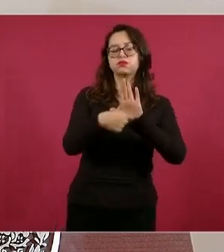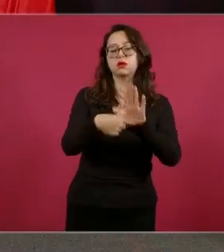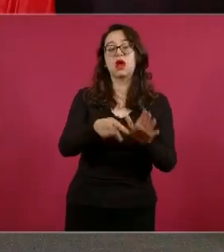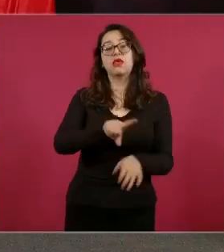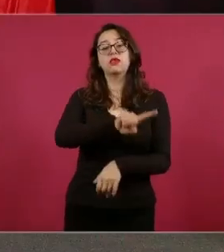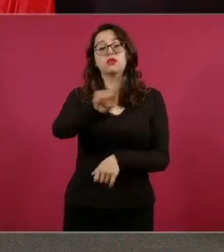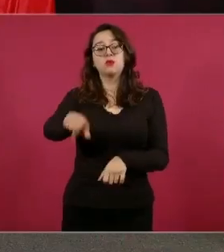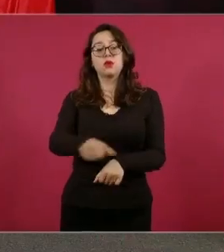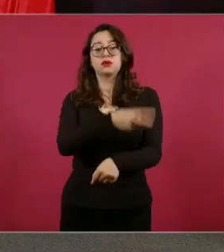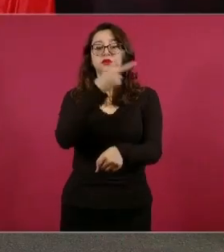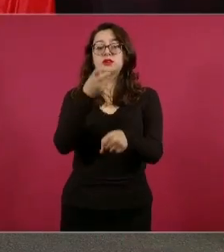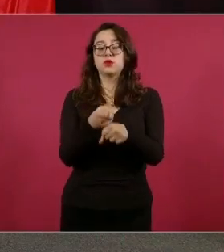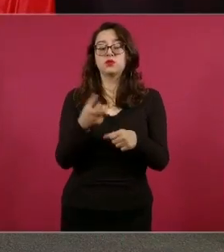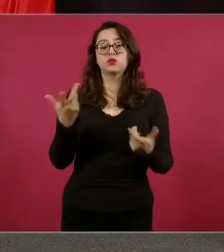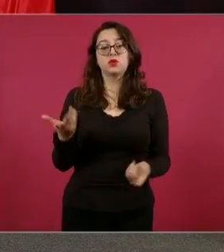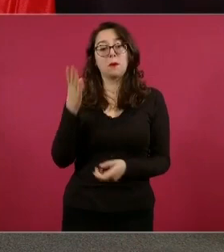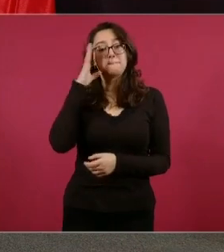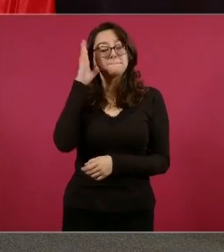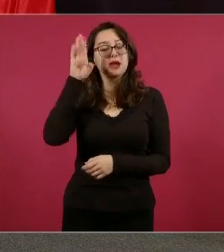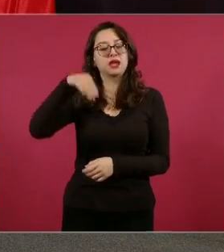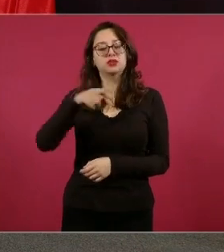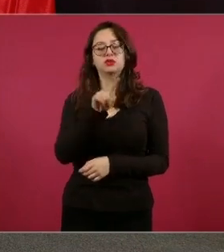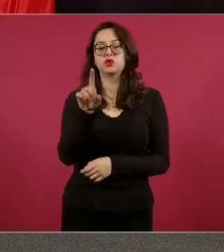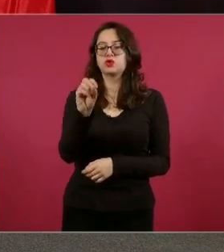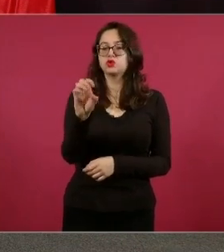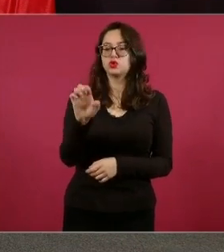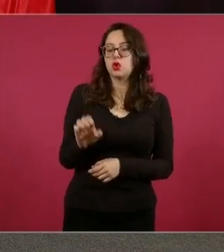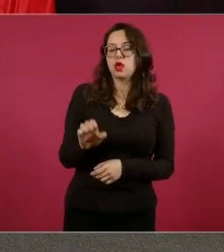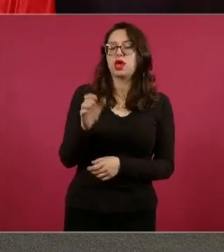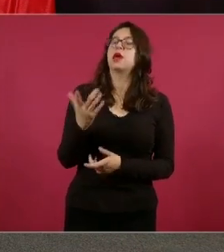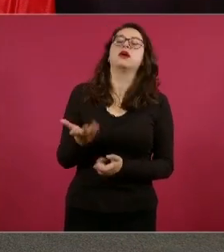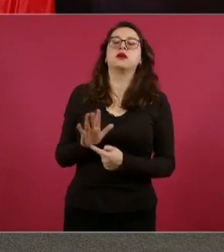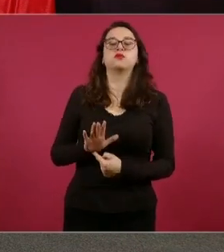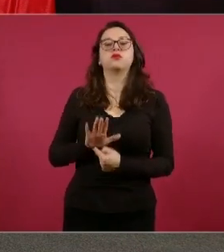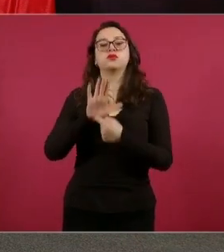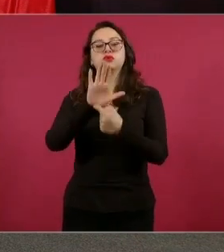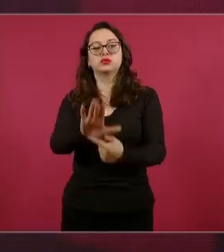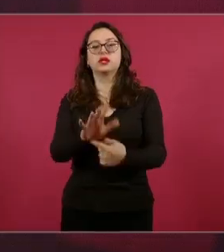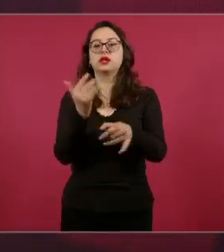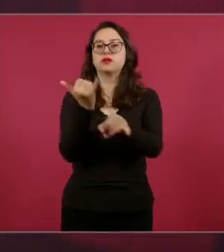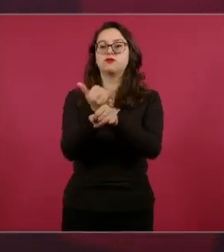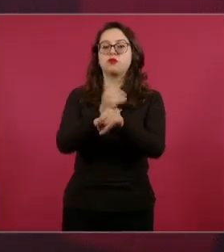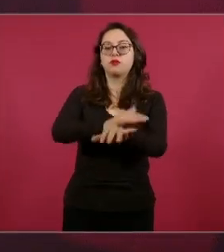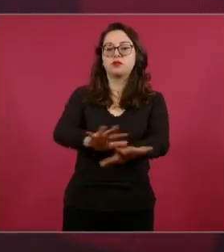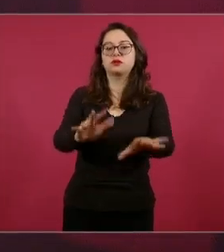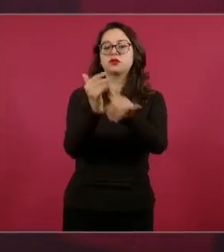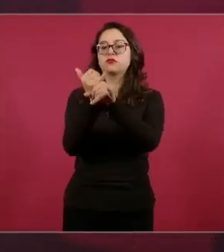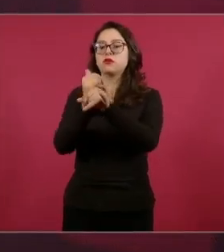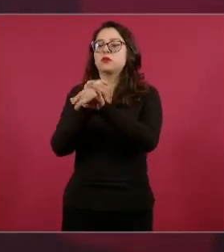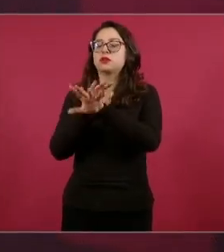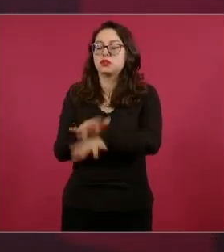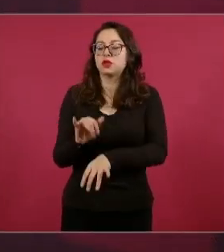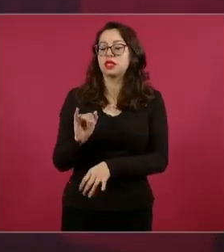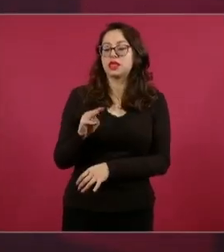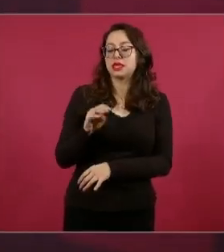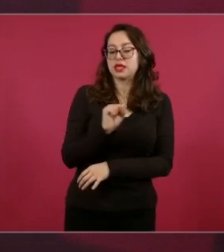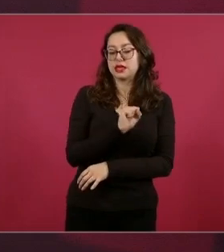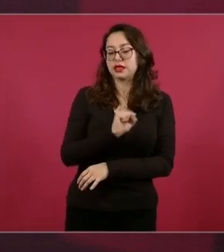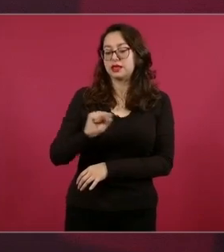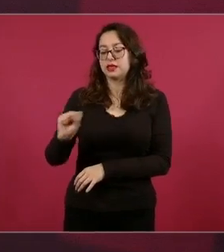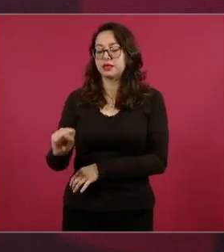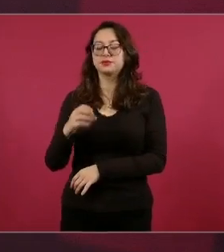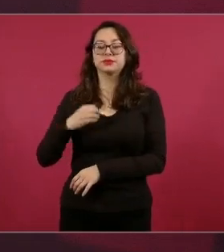Zoé Robledo informará los logros del IMSS-Bienestar para atender a la población sin seguridad social en